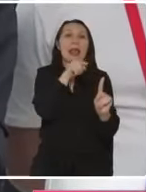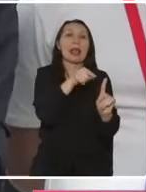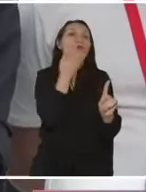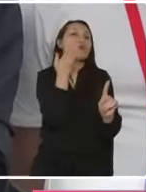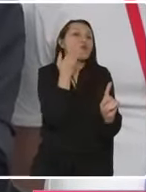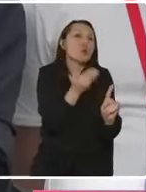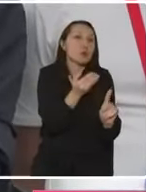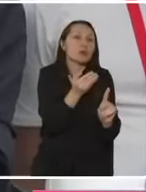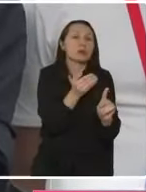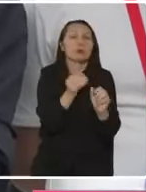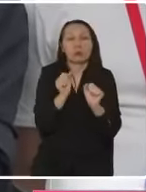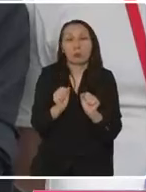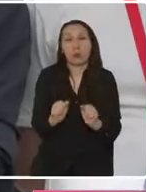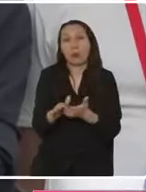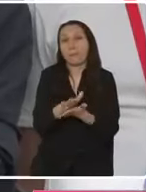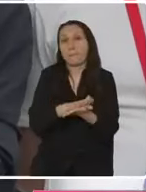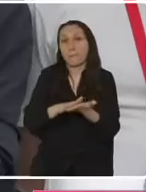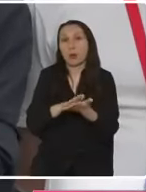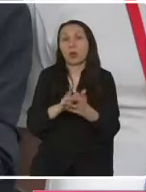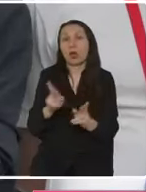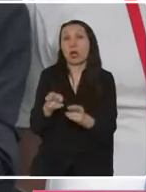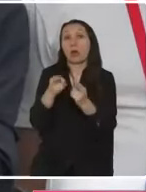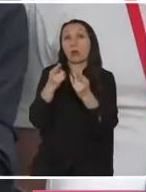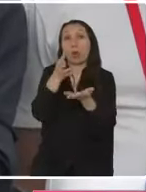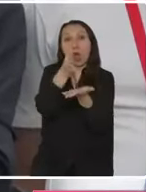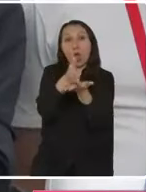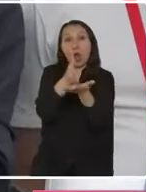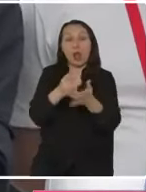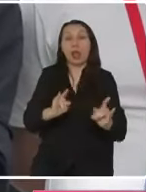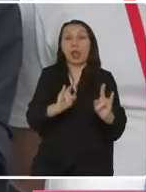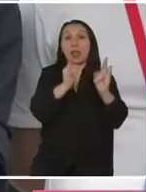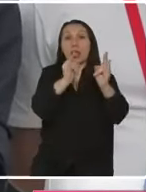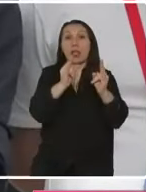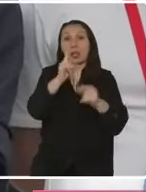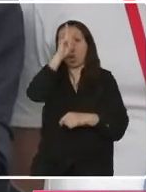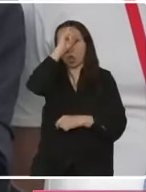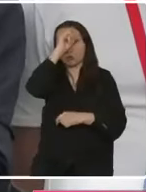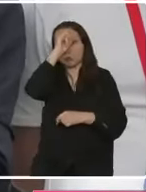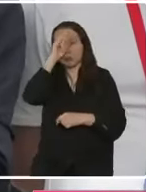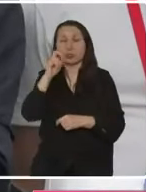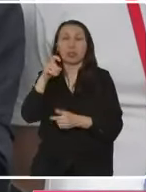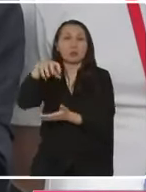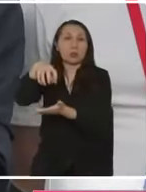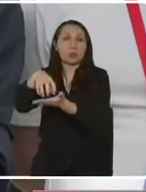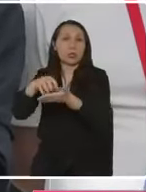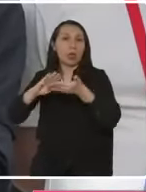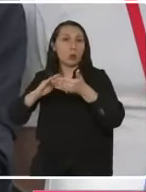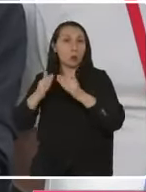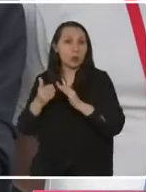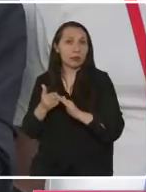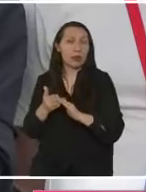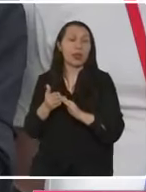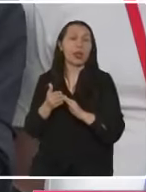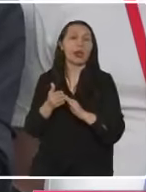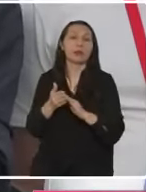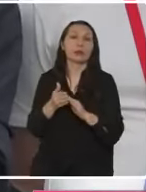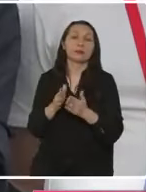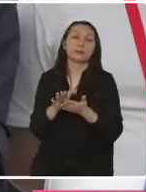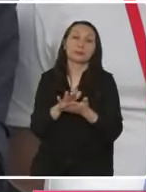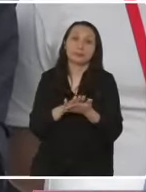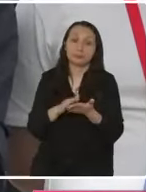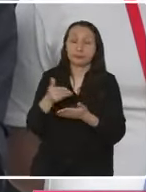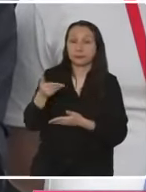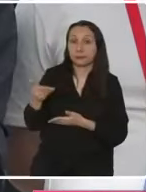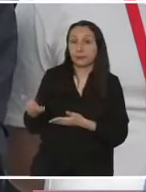quiere donar. Sea, por ejemplo, la recuperación de una escuela, de una posta, de un centro comunitario. En el caso